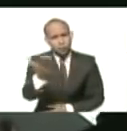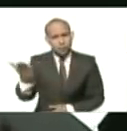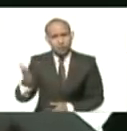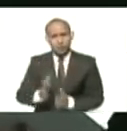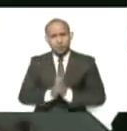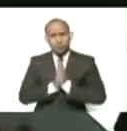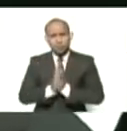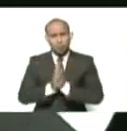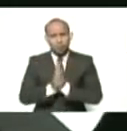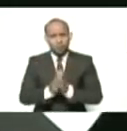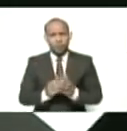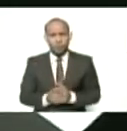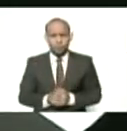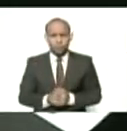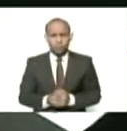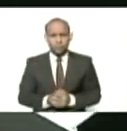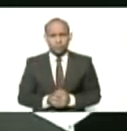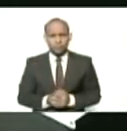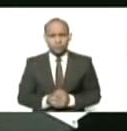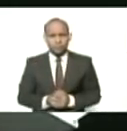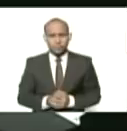sea